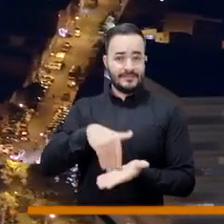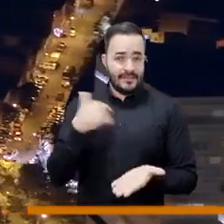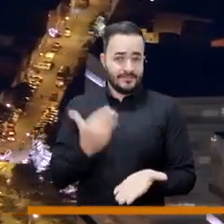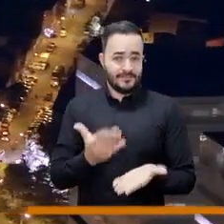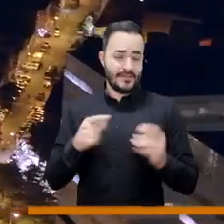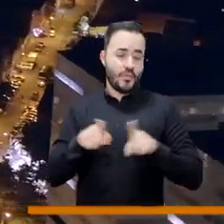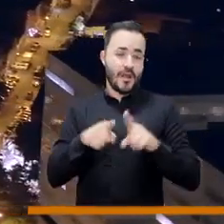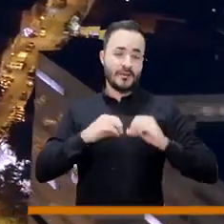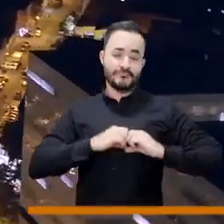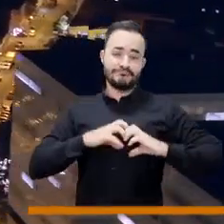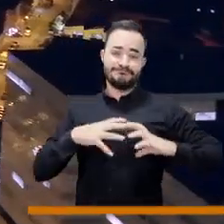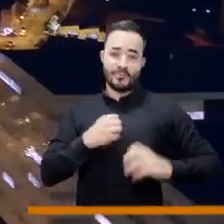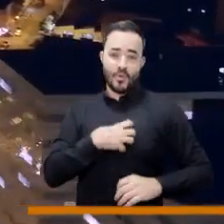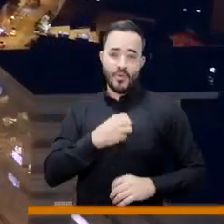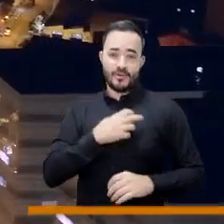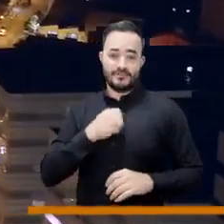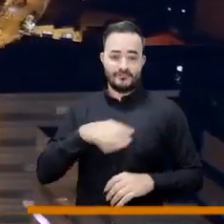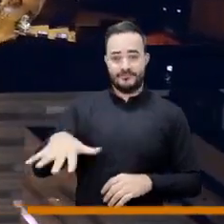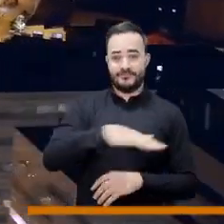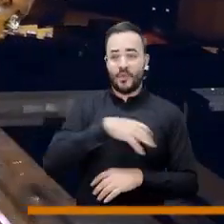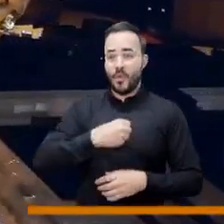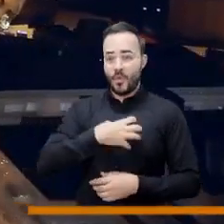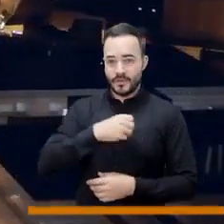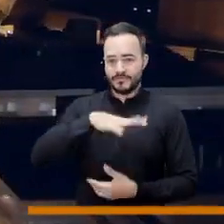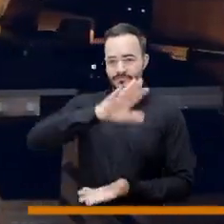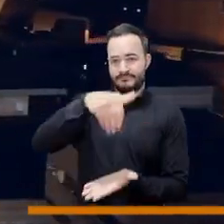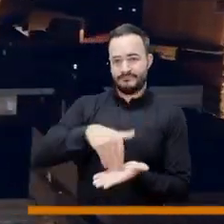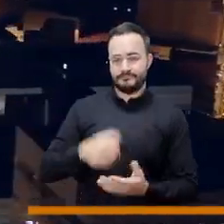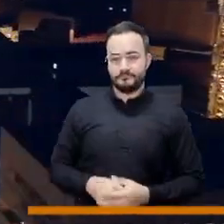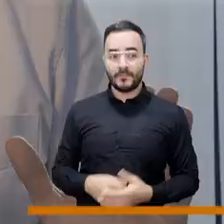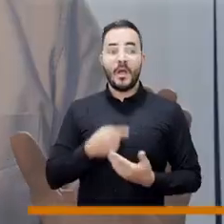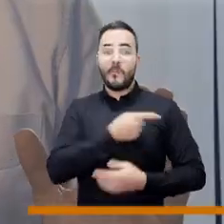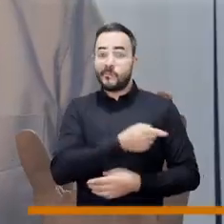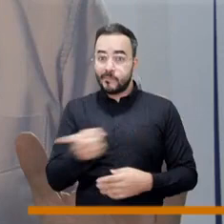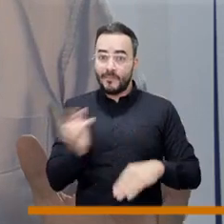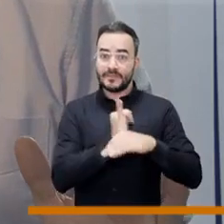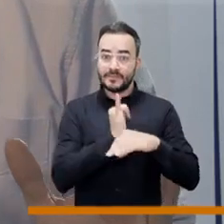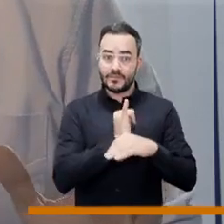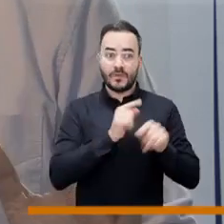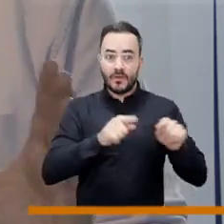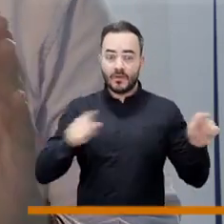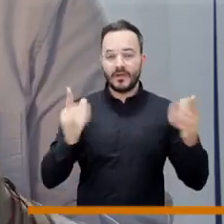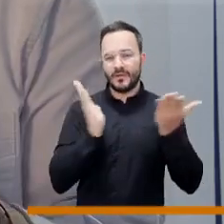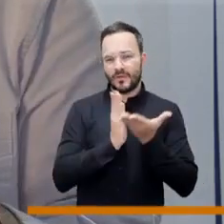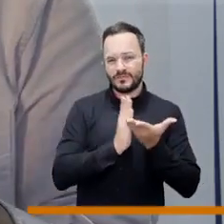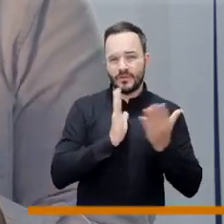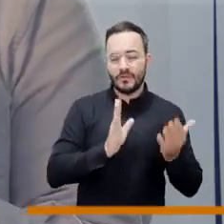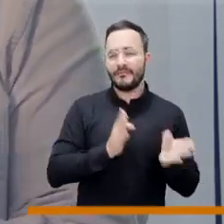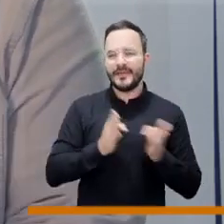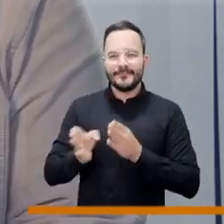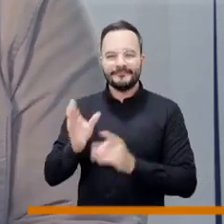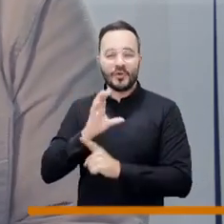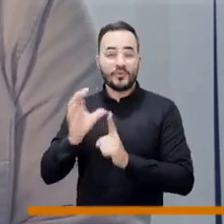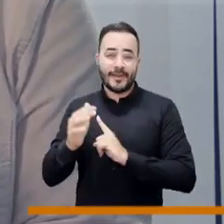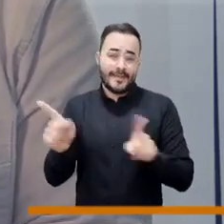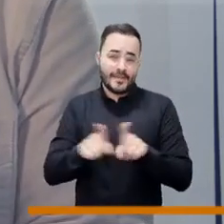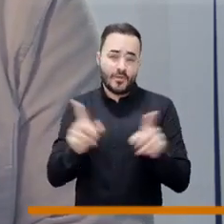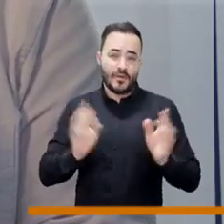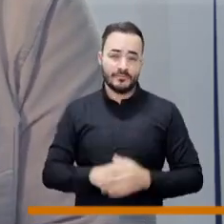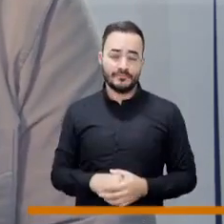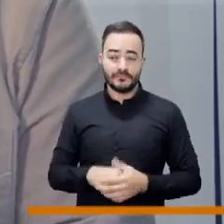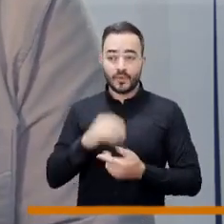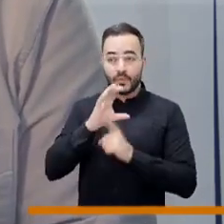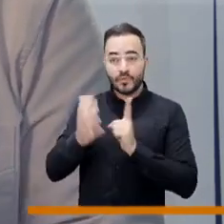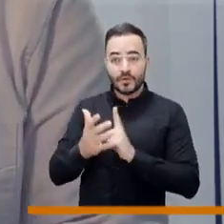ciudad. Hay que resaltar que además de ser la que más congrega instituciones relacionadas con la educación, también ocurre lo mismo con los